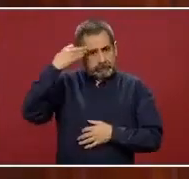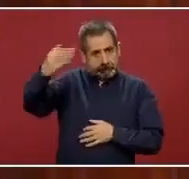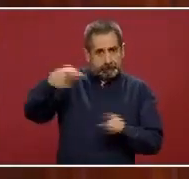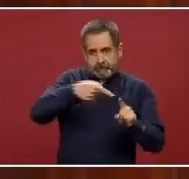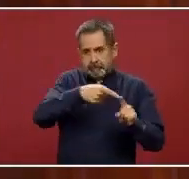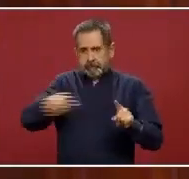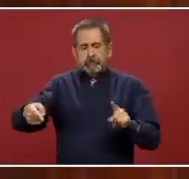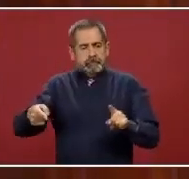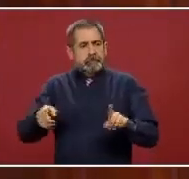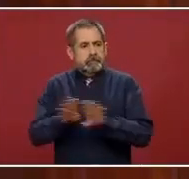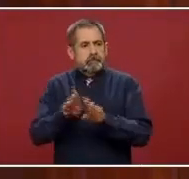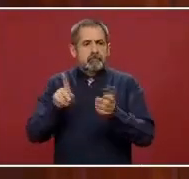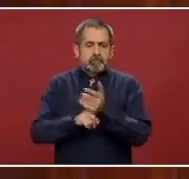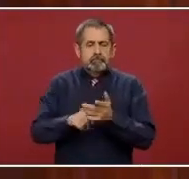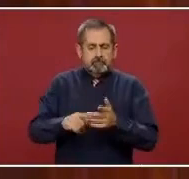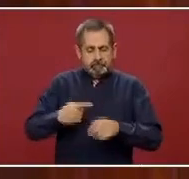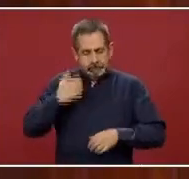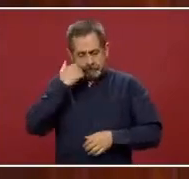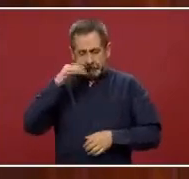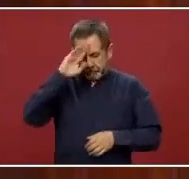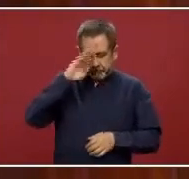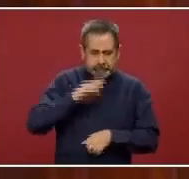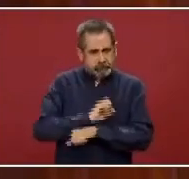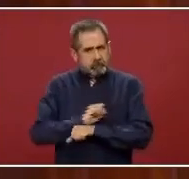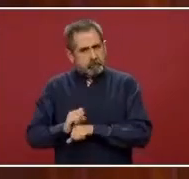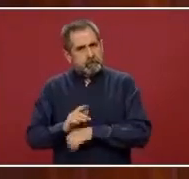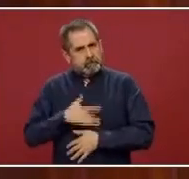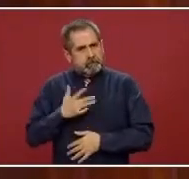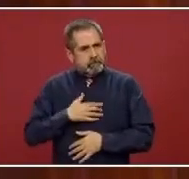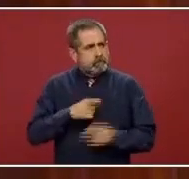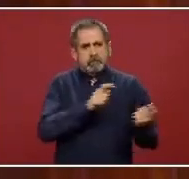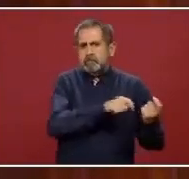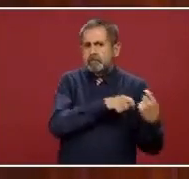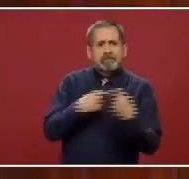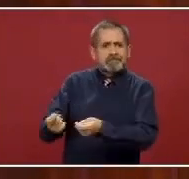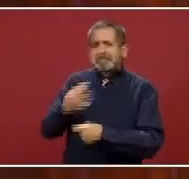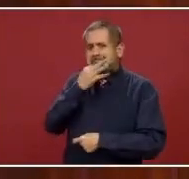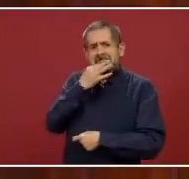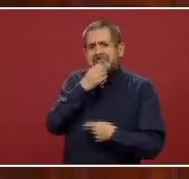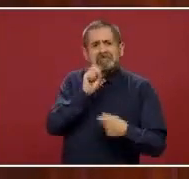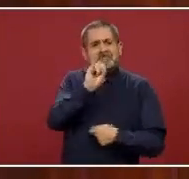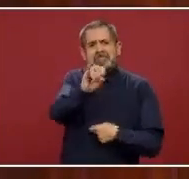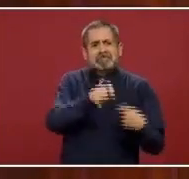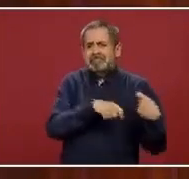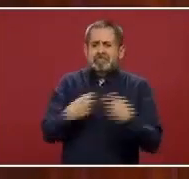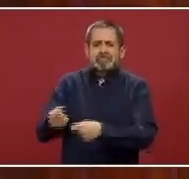el cuadro leve de COVID, ¿verdad?